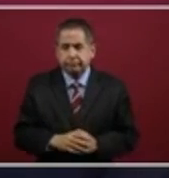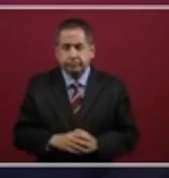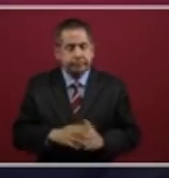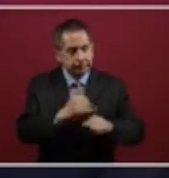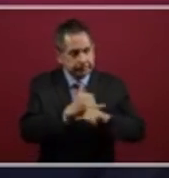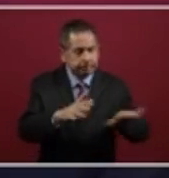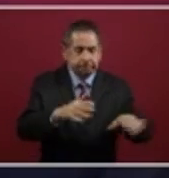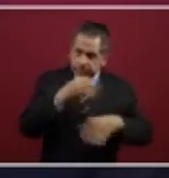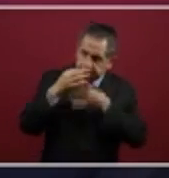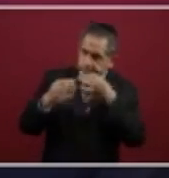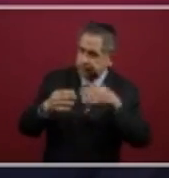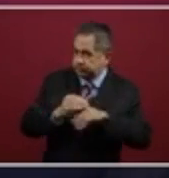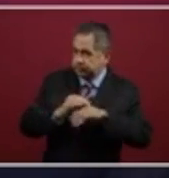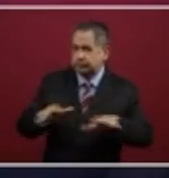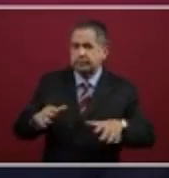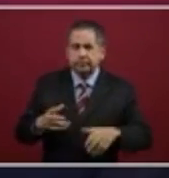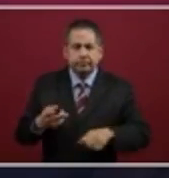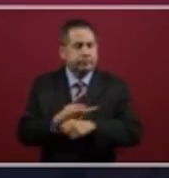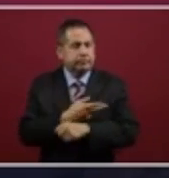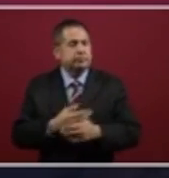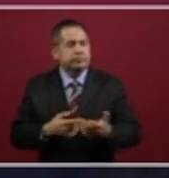informar,